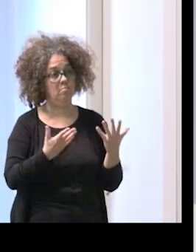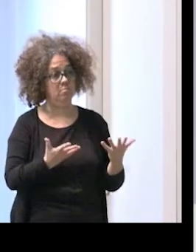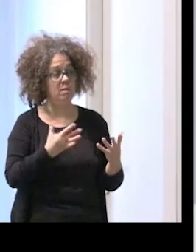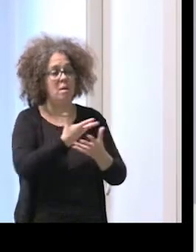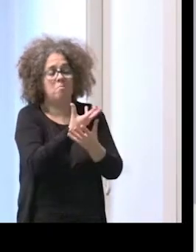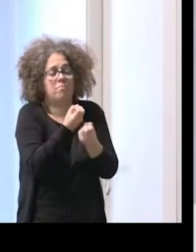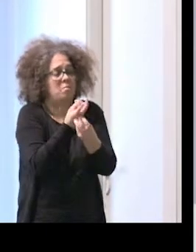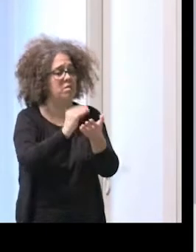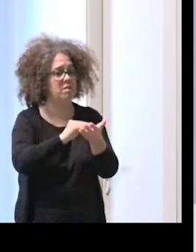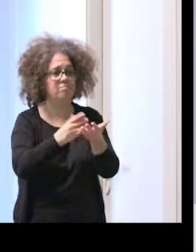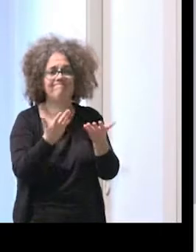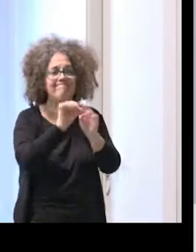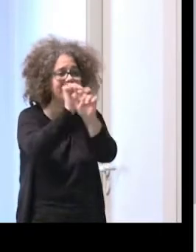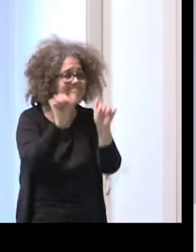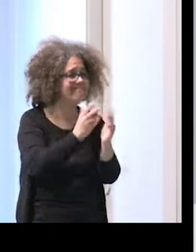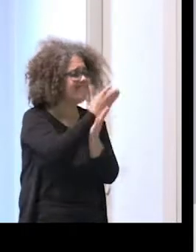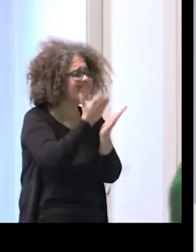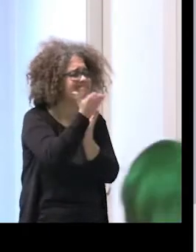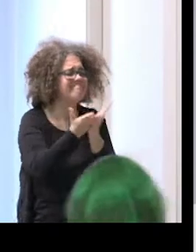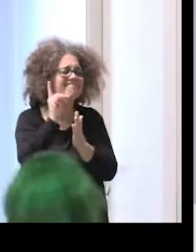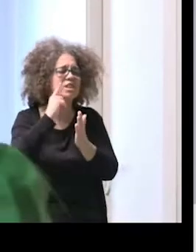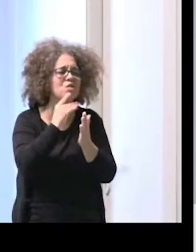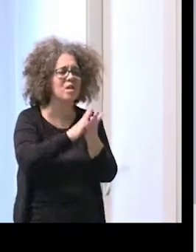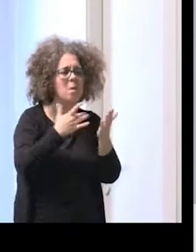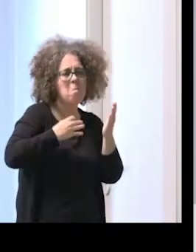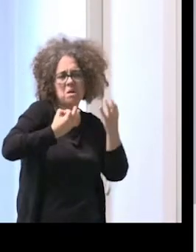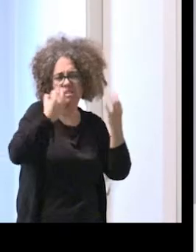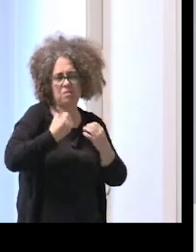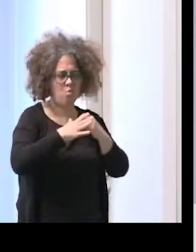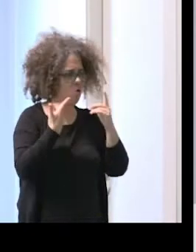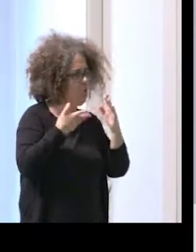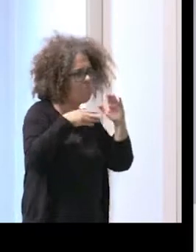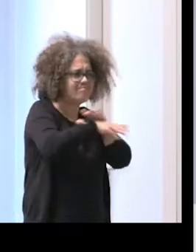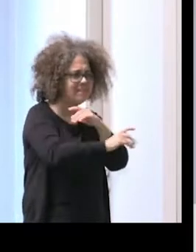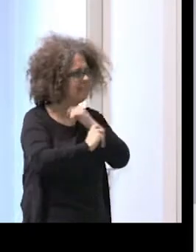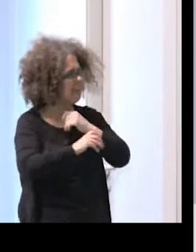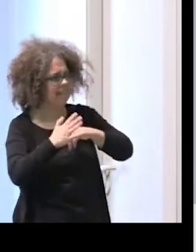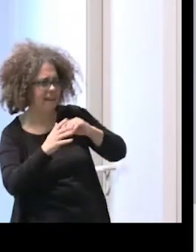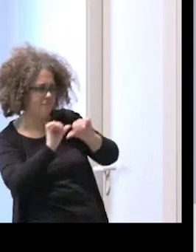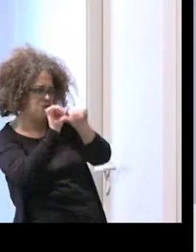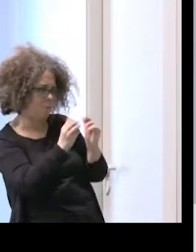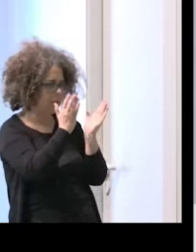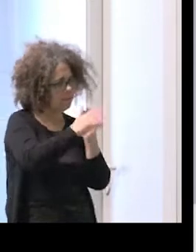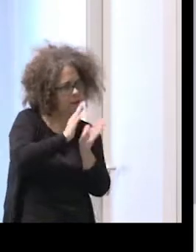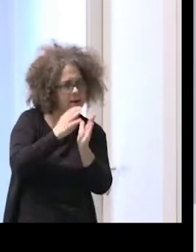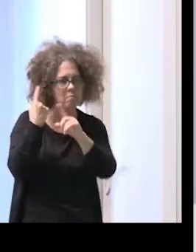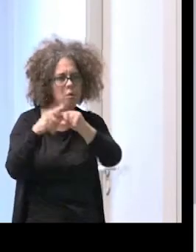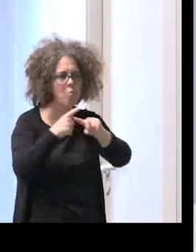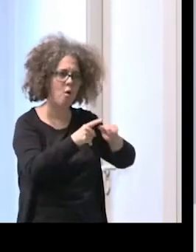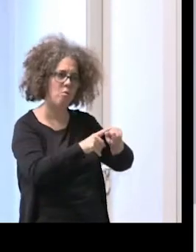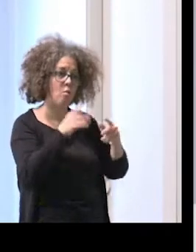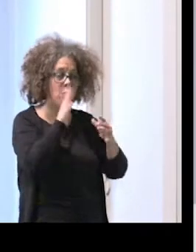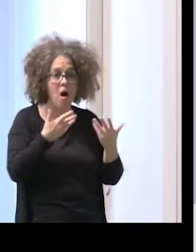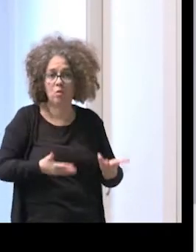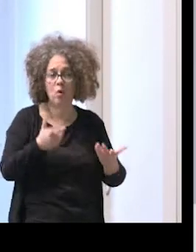muchos tipos de sordera, va a haber diferentes estrategias para diferentes tratamientos. Y lo que estamos tratando de hacer nosotros en este momento